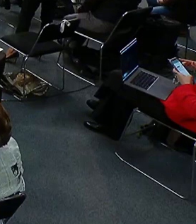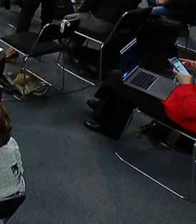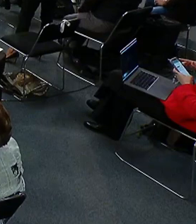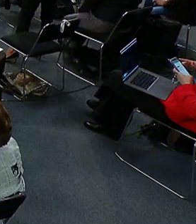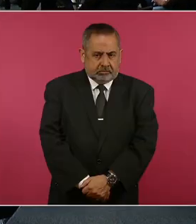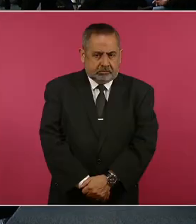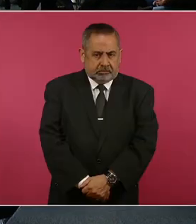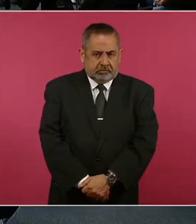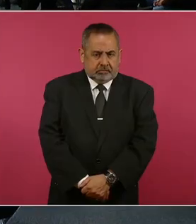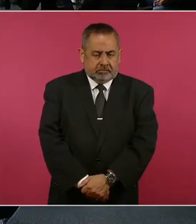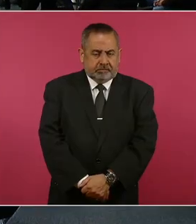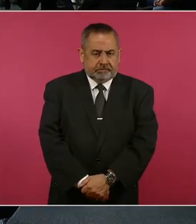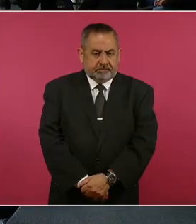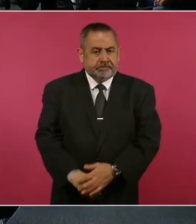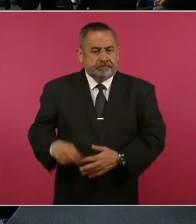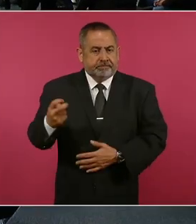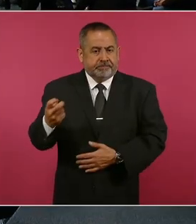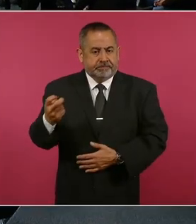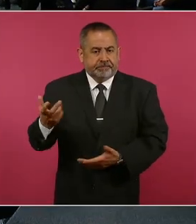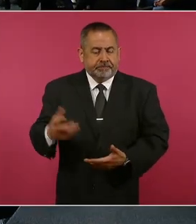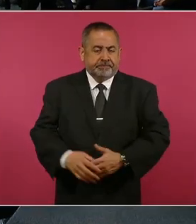Es esto.